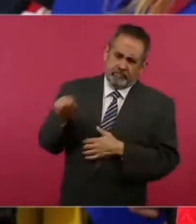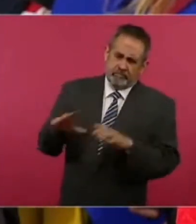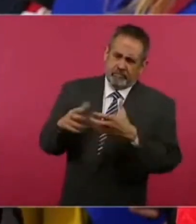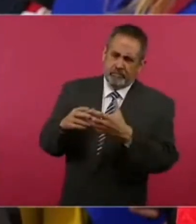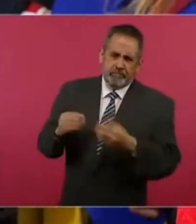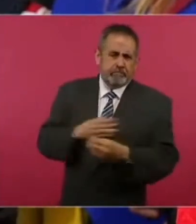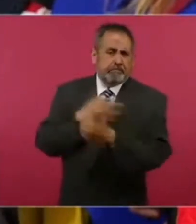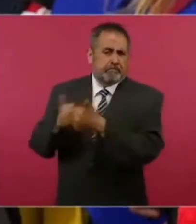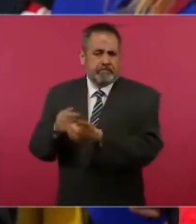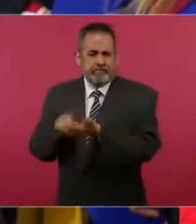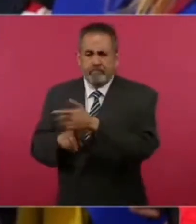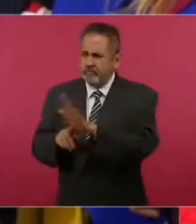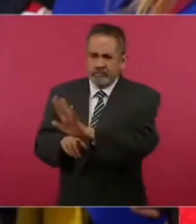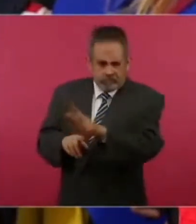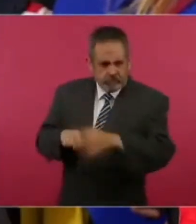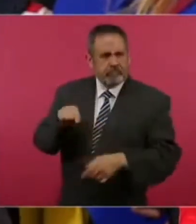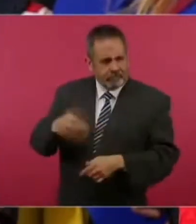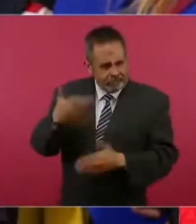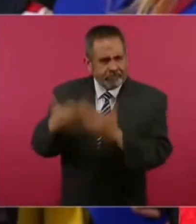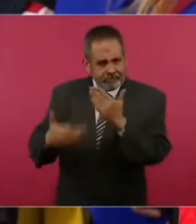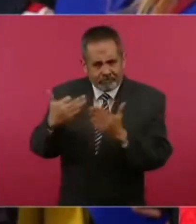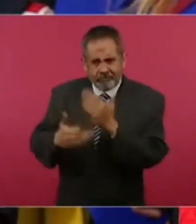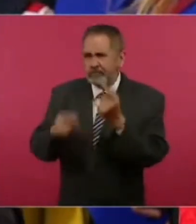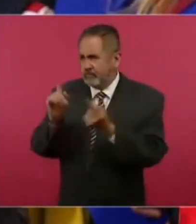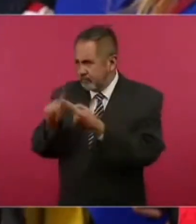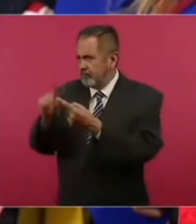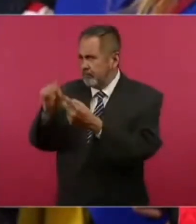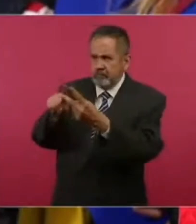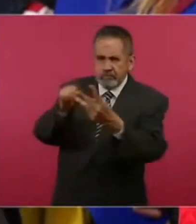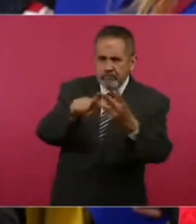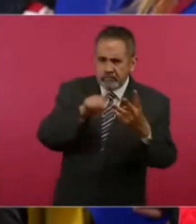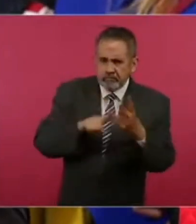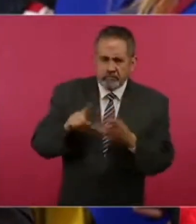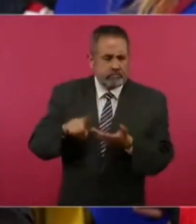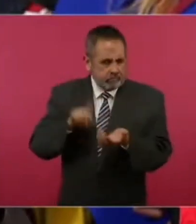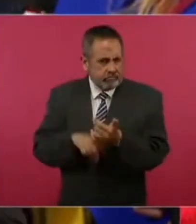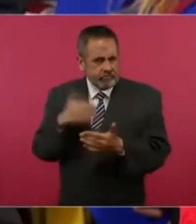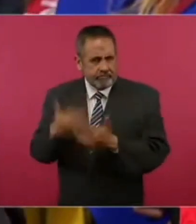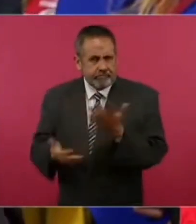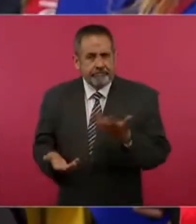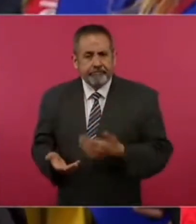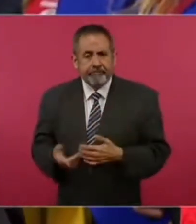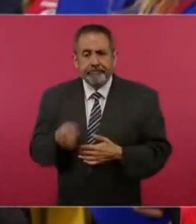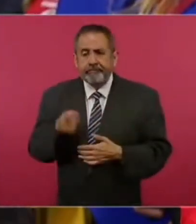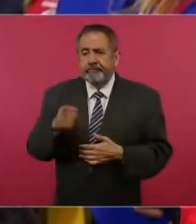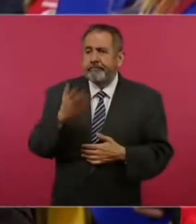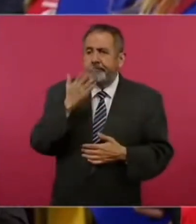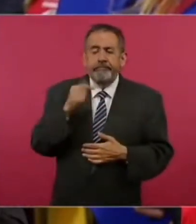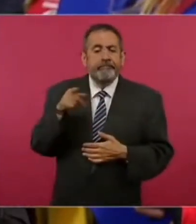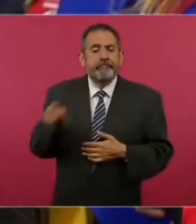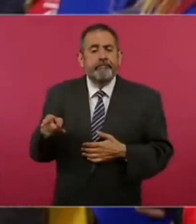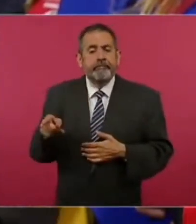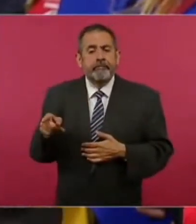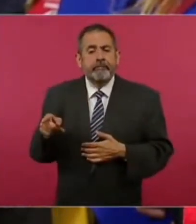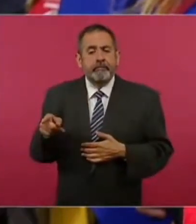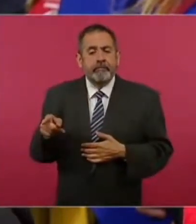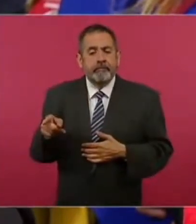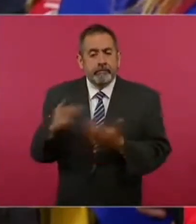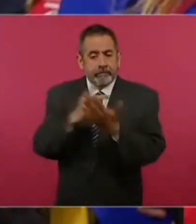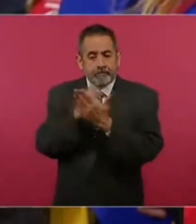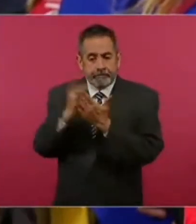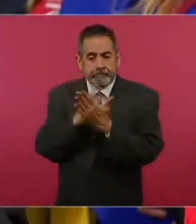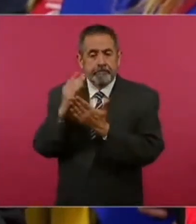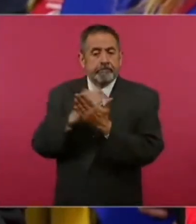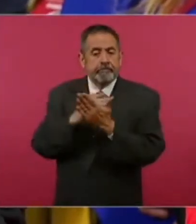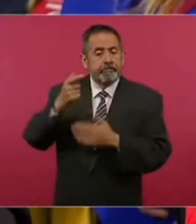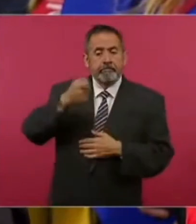bienestar porque decían que sí hace falta varios servicios inclusive hace falta la llegada de de del